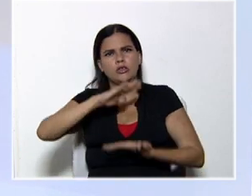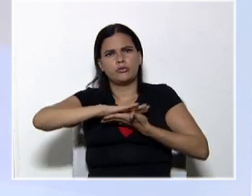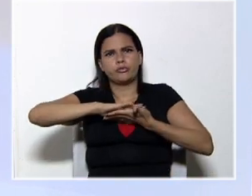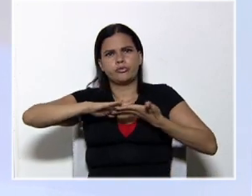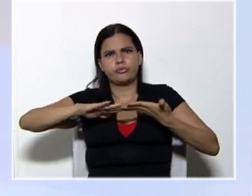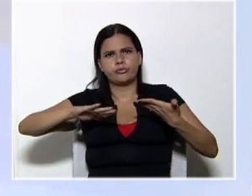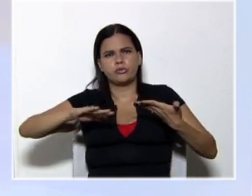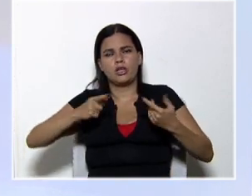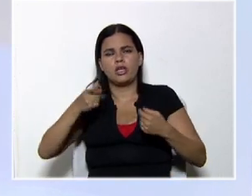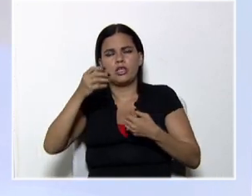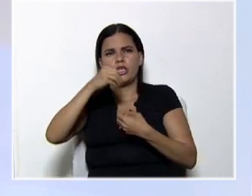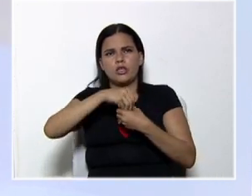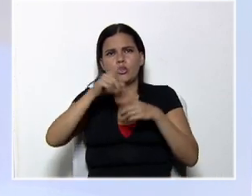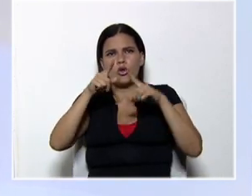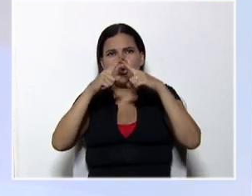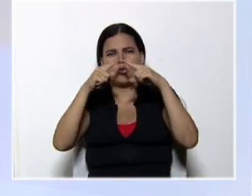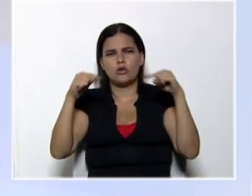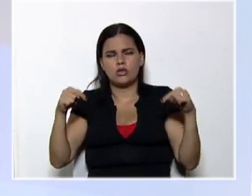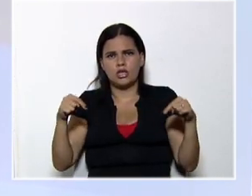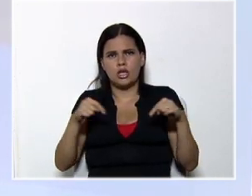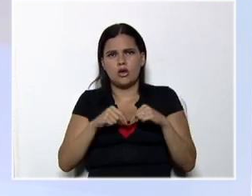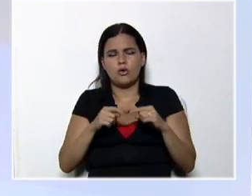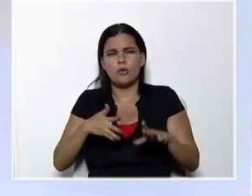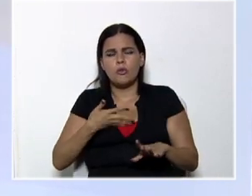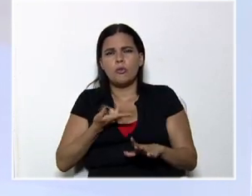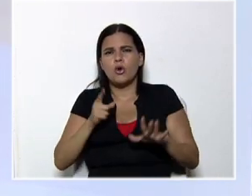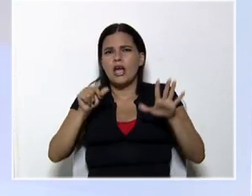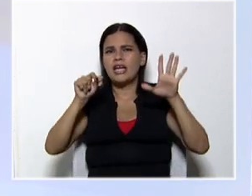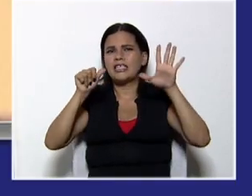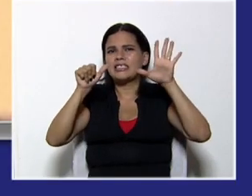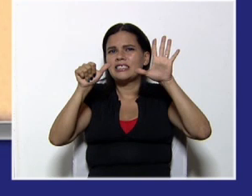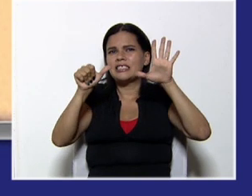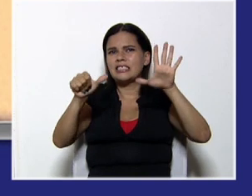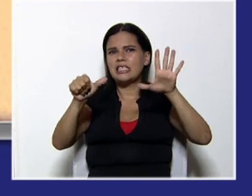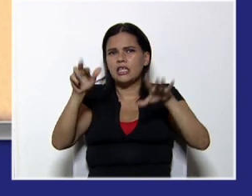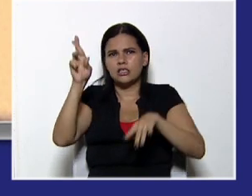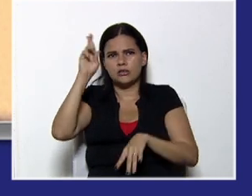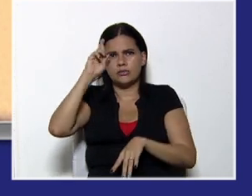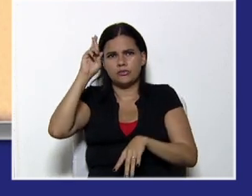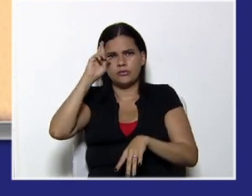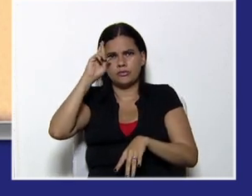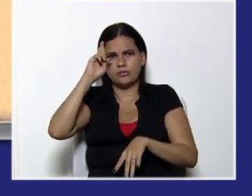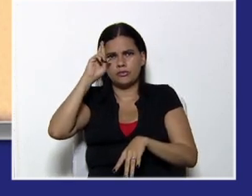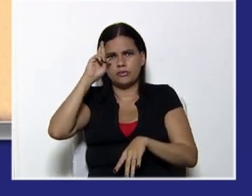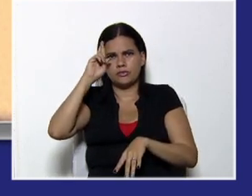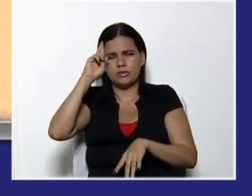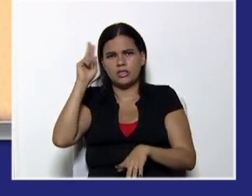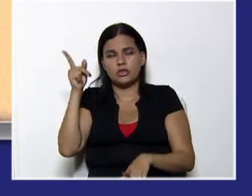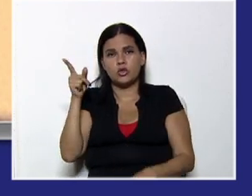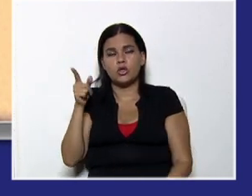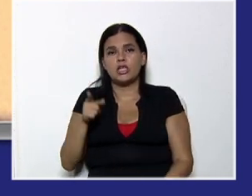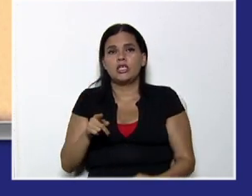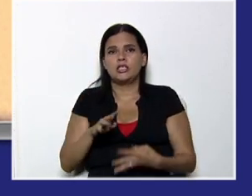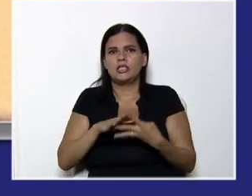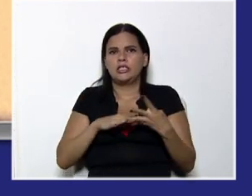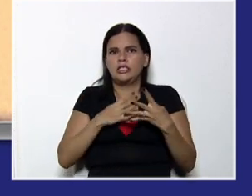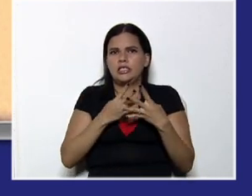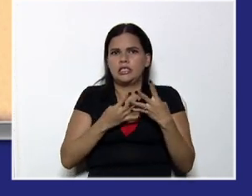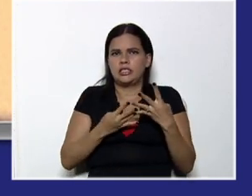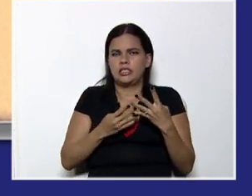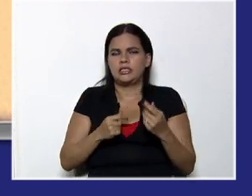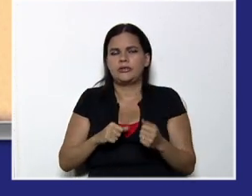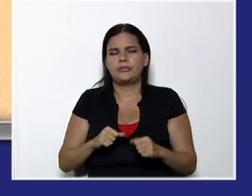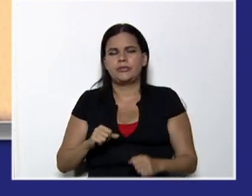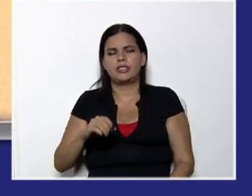triángulo rectángulo podemos encontrar 6 razones trigonométricas. Estas son seno del ángulo, coseno